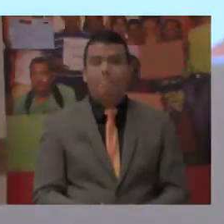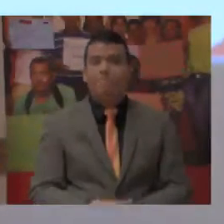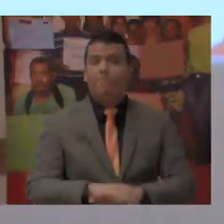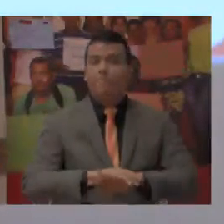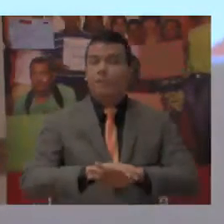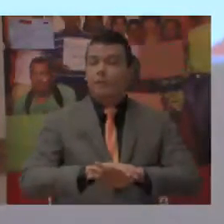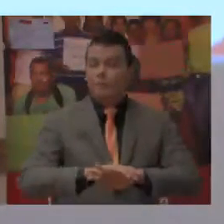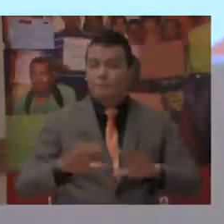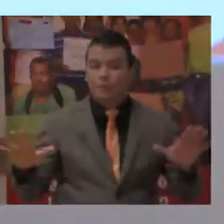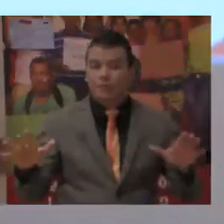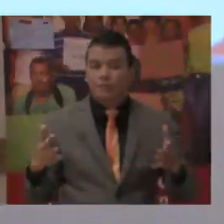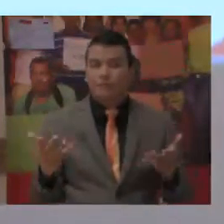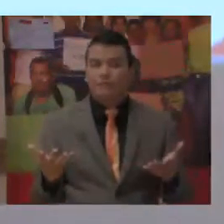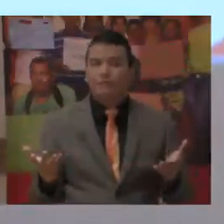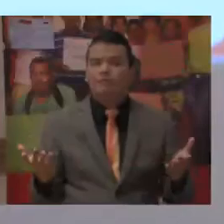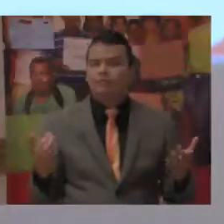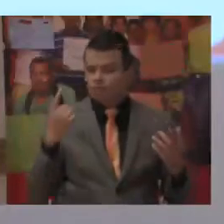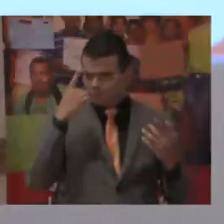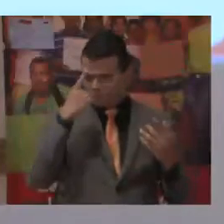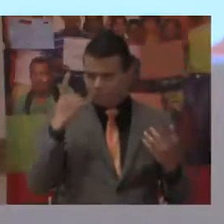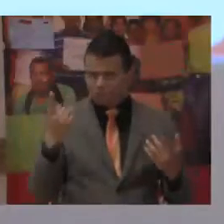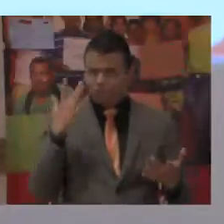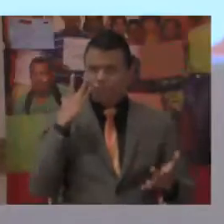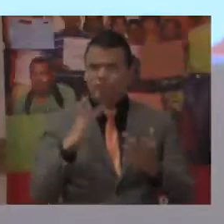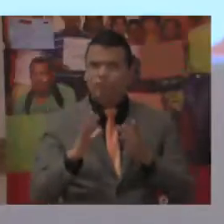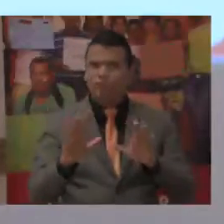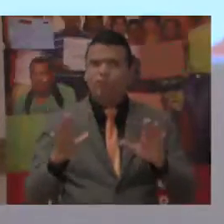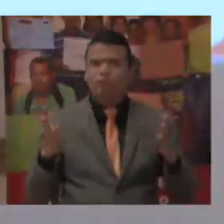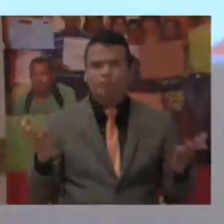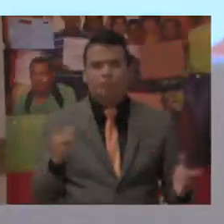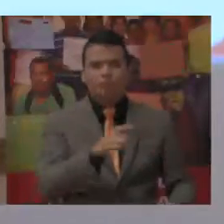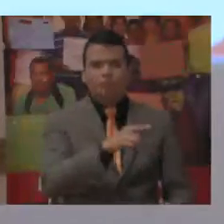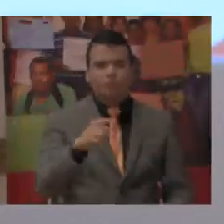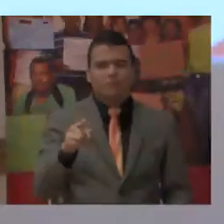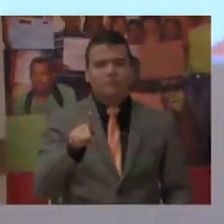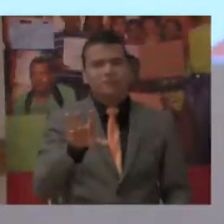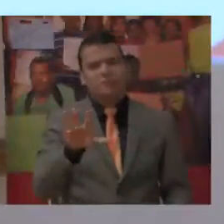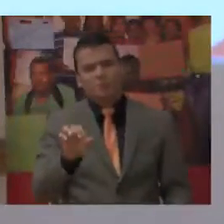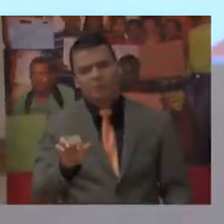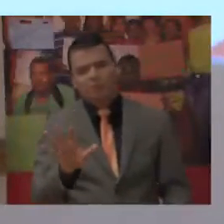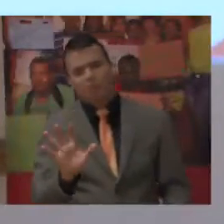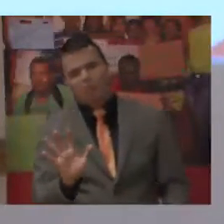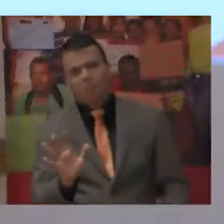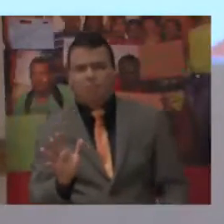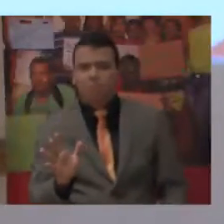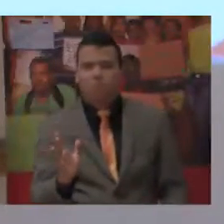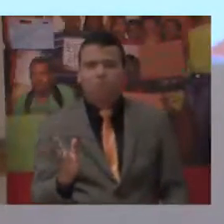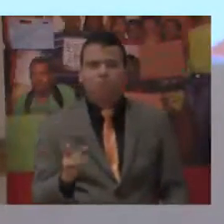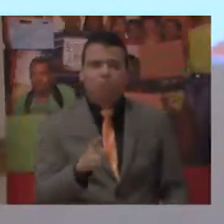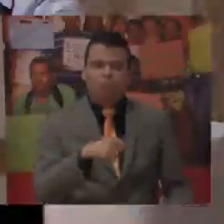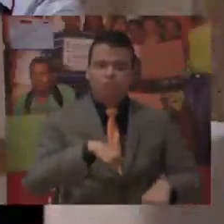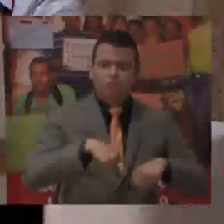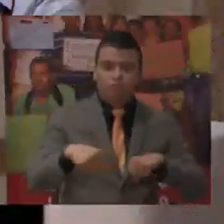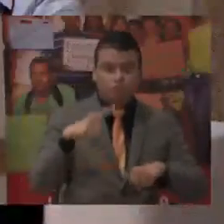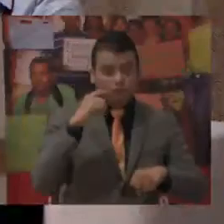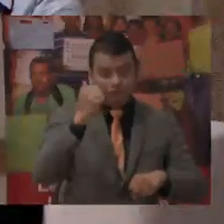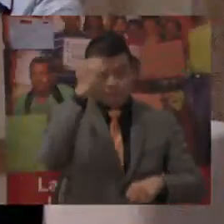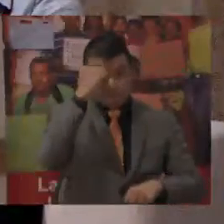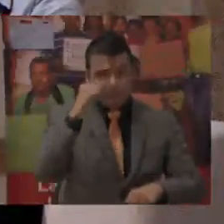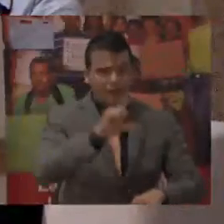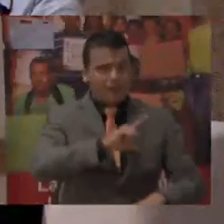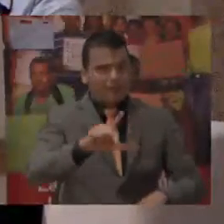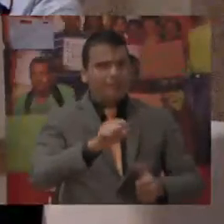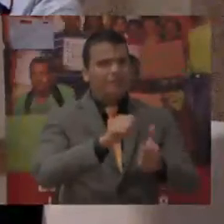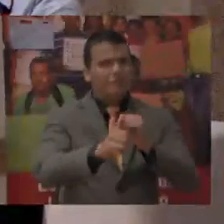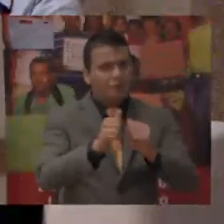pensado en una buena parte de ellos, pueden ser 250, como monitores deportivos, pero